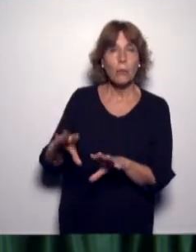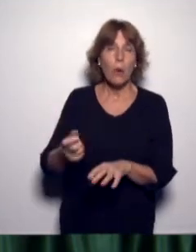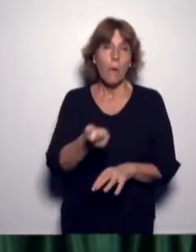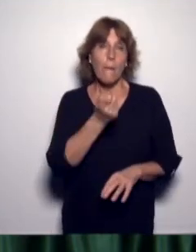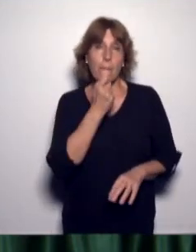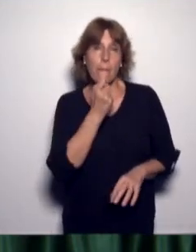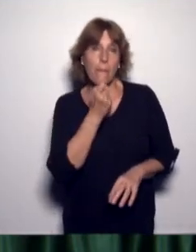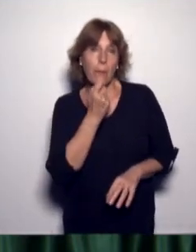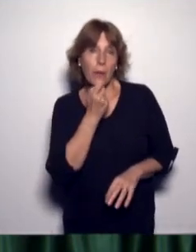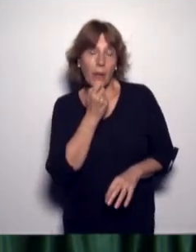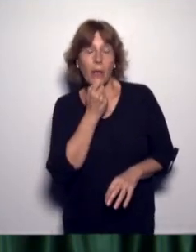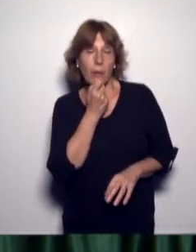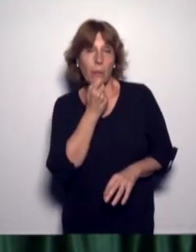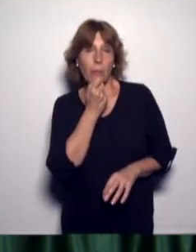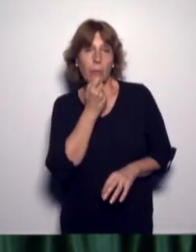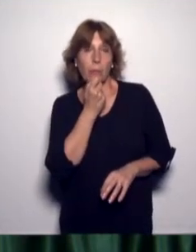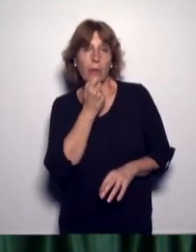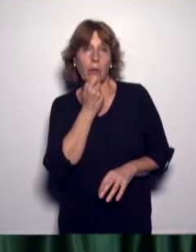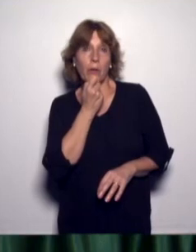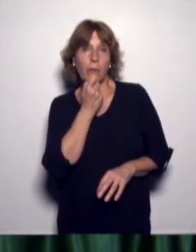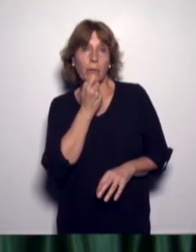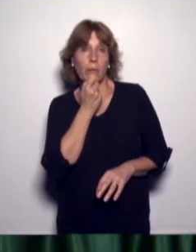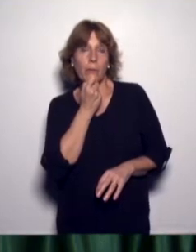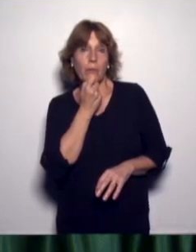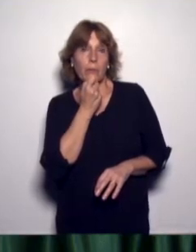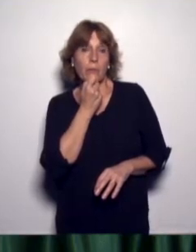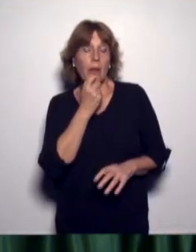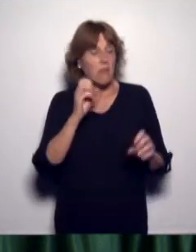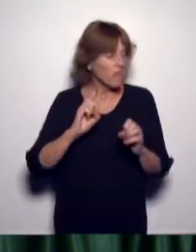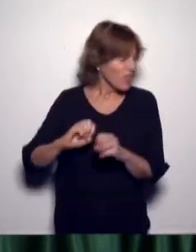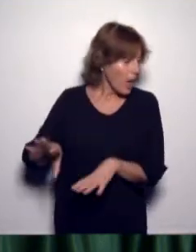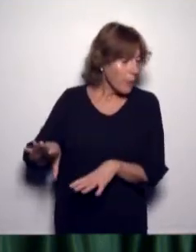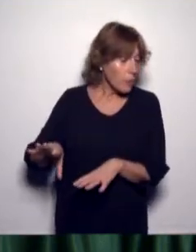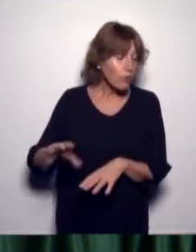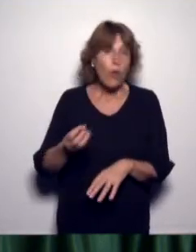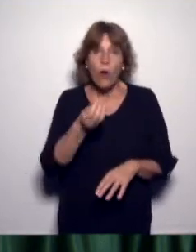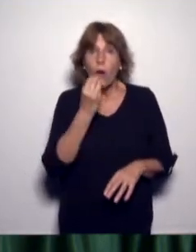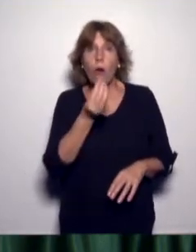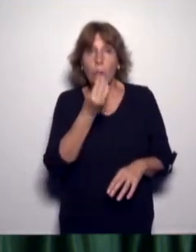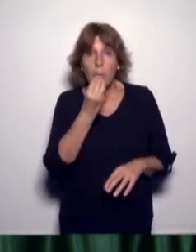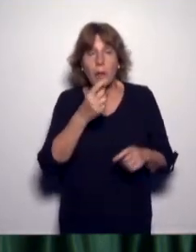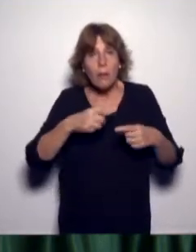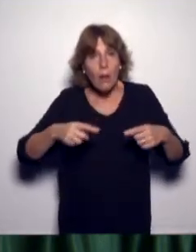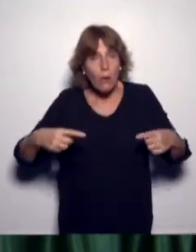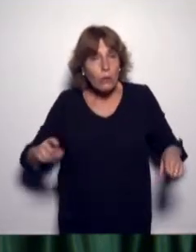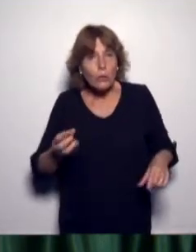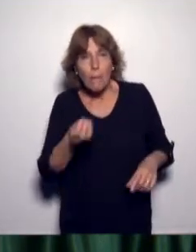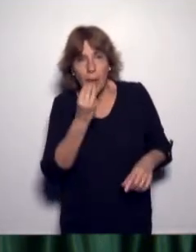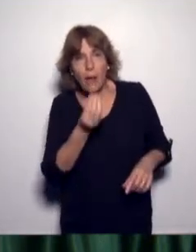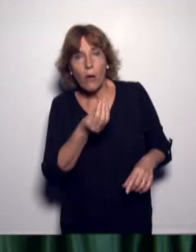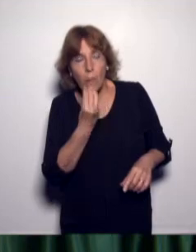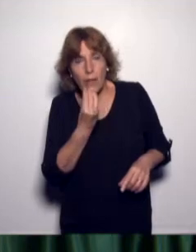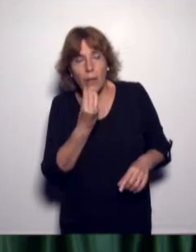vergonzosos, que es el despilfarro de los alimentos. ¿Cuánta gente, cuántos niños,